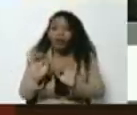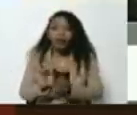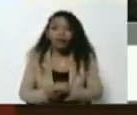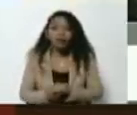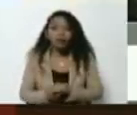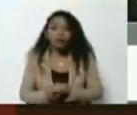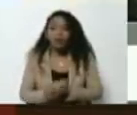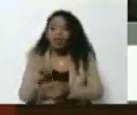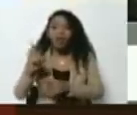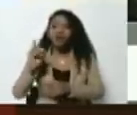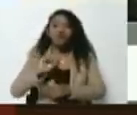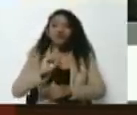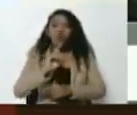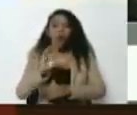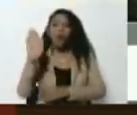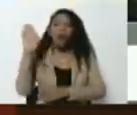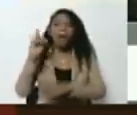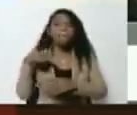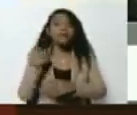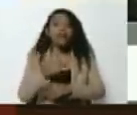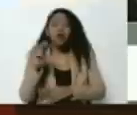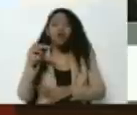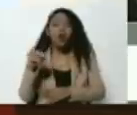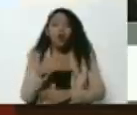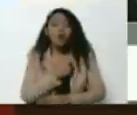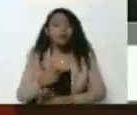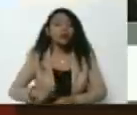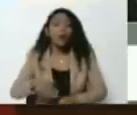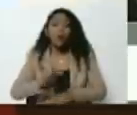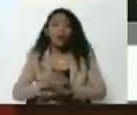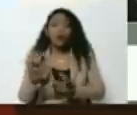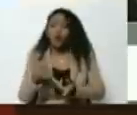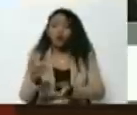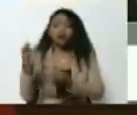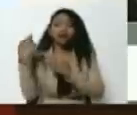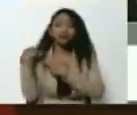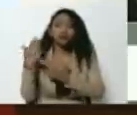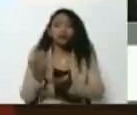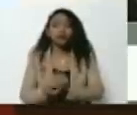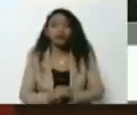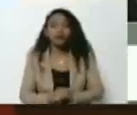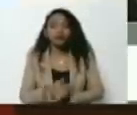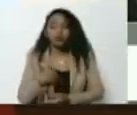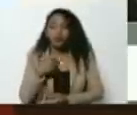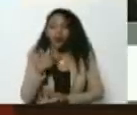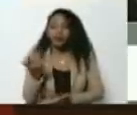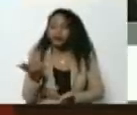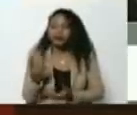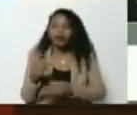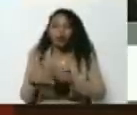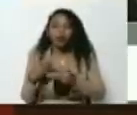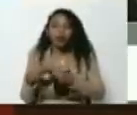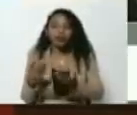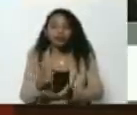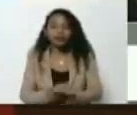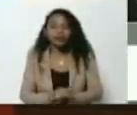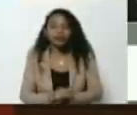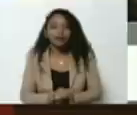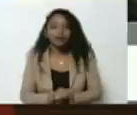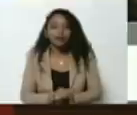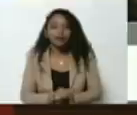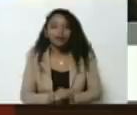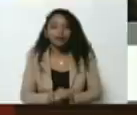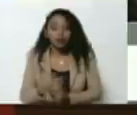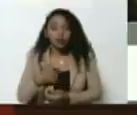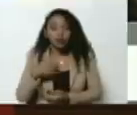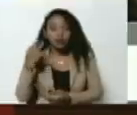él no se va a juramentar mañana ni nunca como presidente porque no corresponde. Yo le dije, es lo que va a hacer. Yo estaba